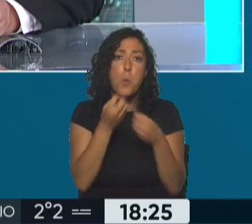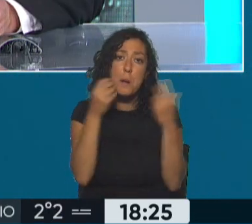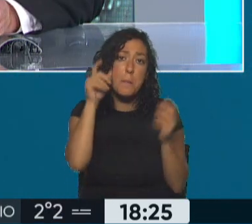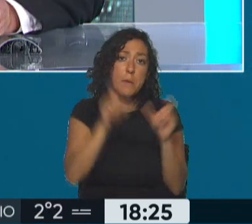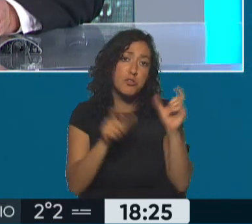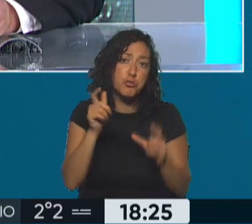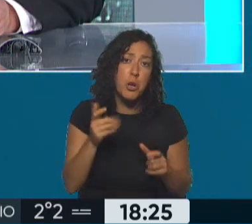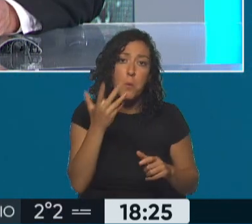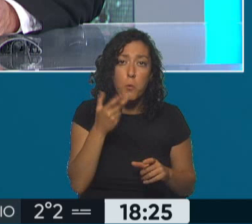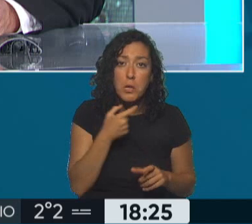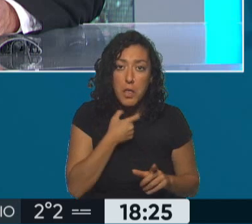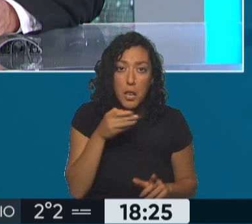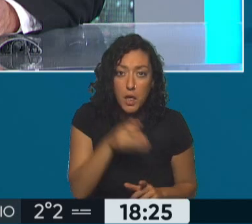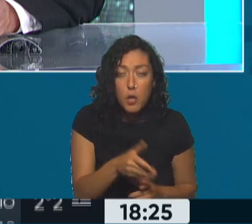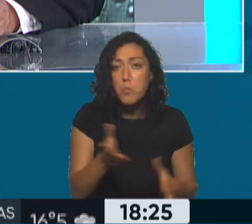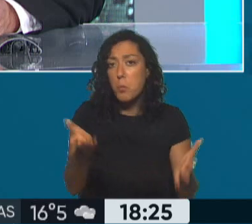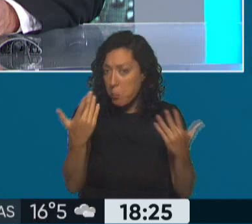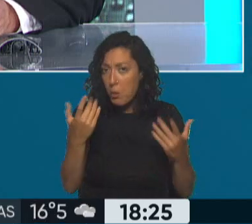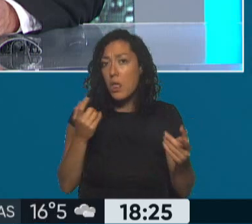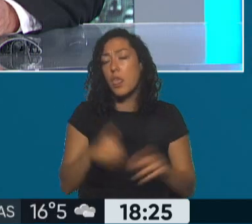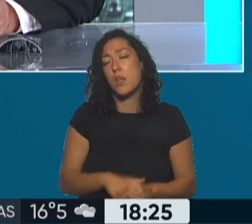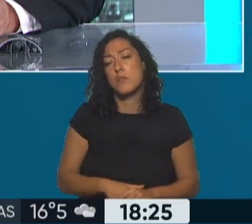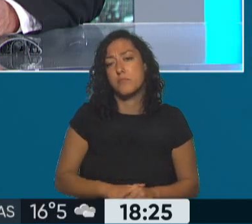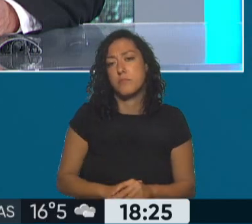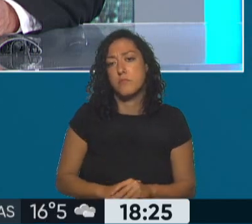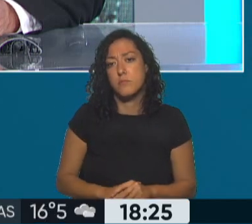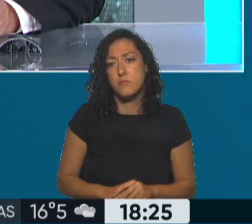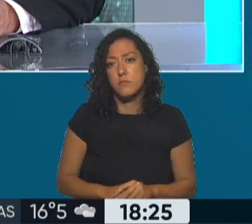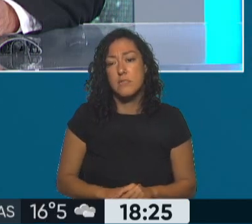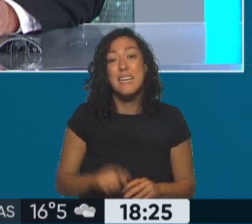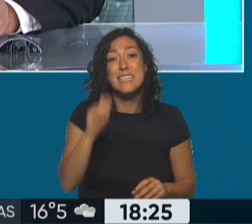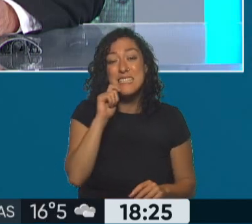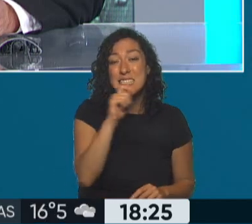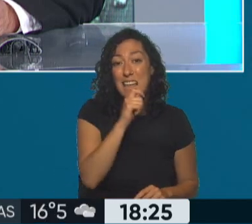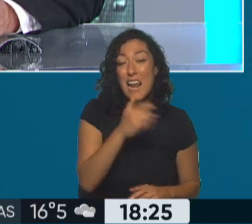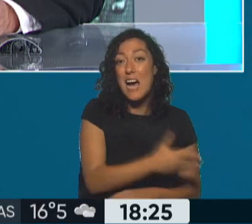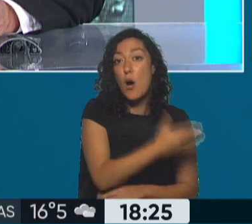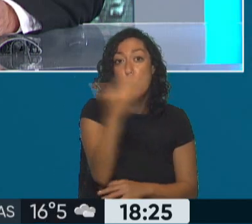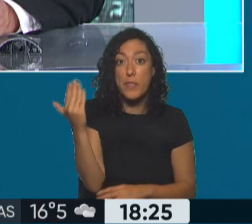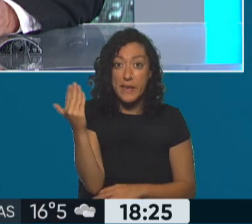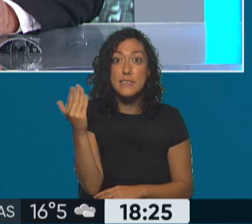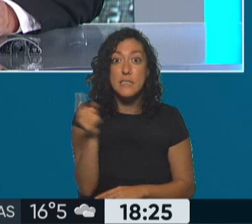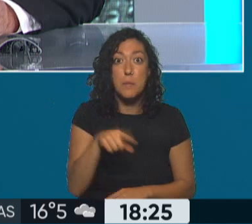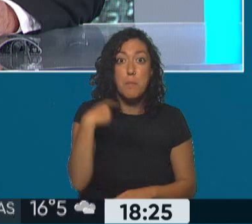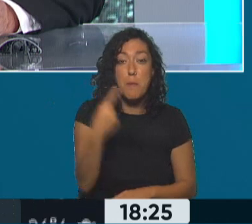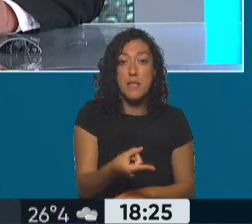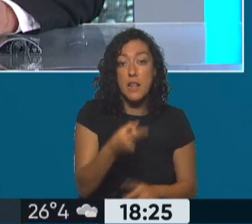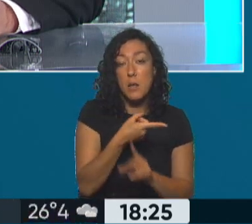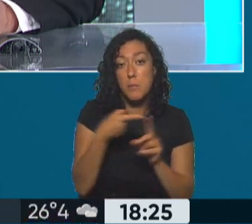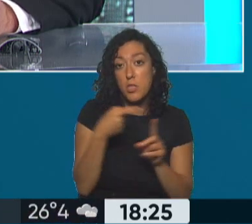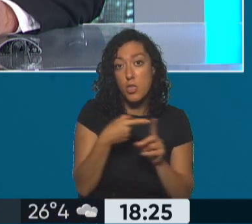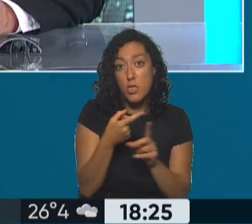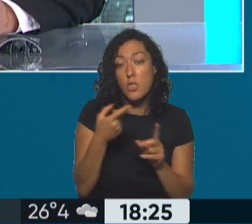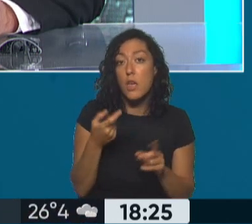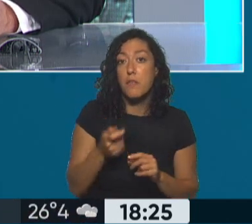ir a presenciarla va a poder ir a presenciarla. La sala de audiencias donde va a realizarse mañana este